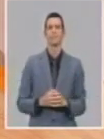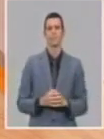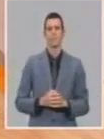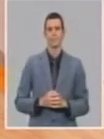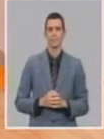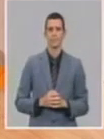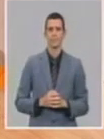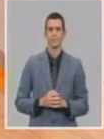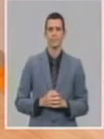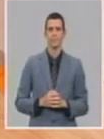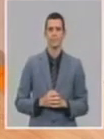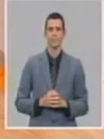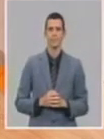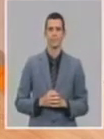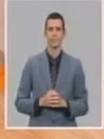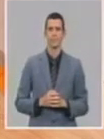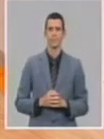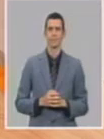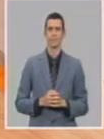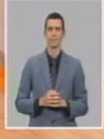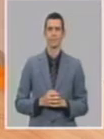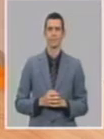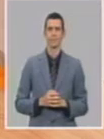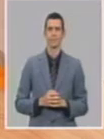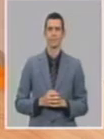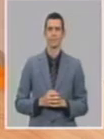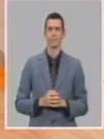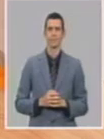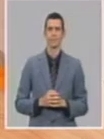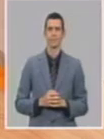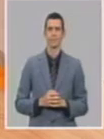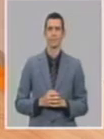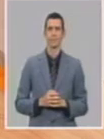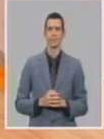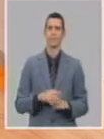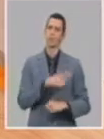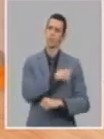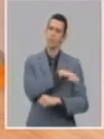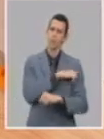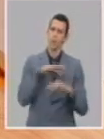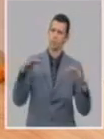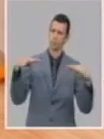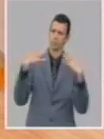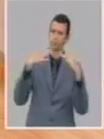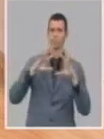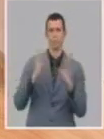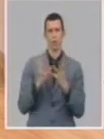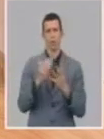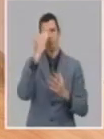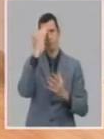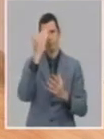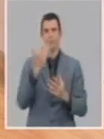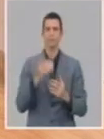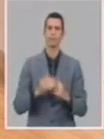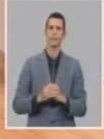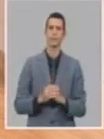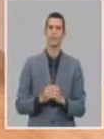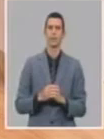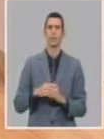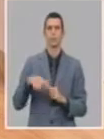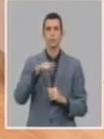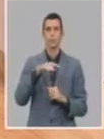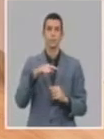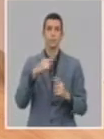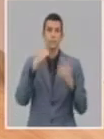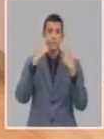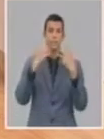televidentes y radioyentes y al pueblo en general que como se ha explicado tanto seguimiento le dar toda la información ya